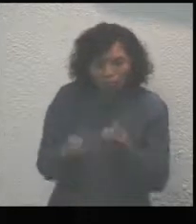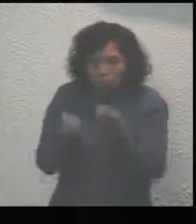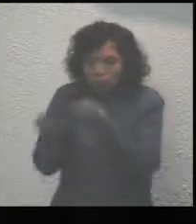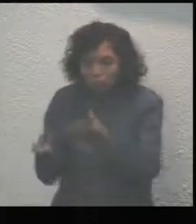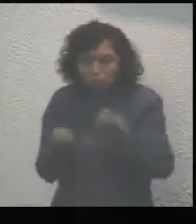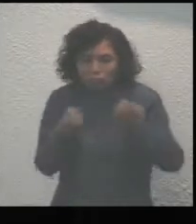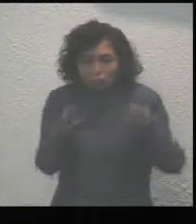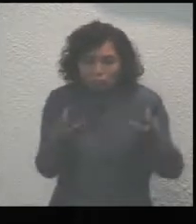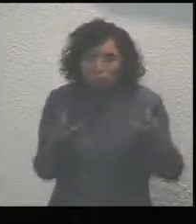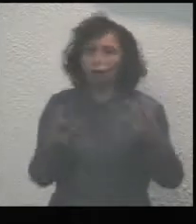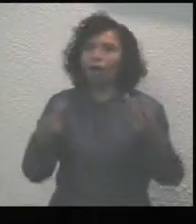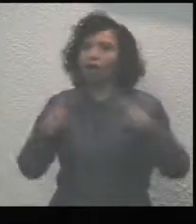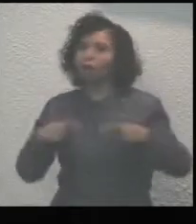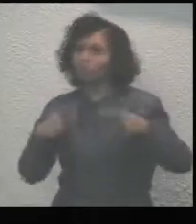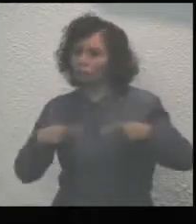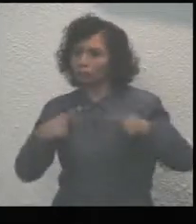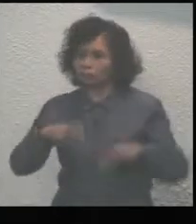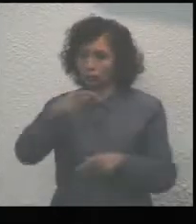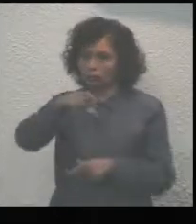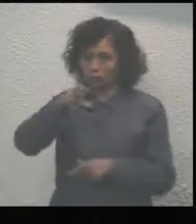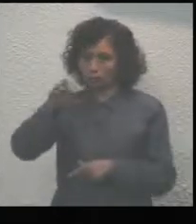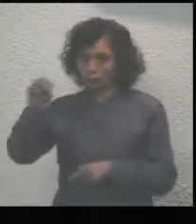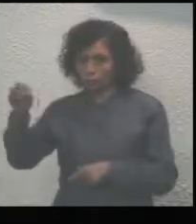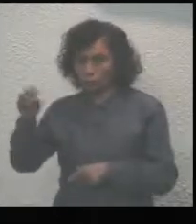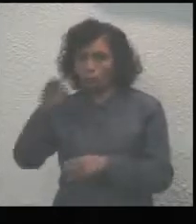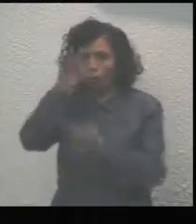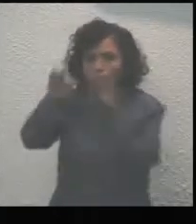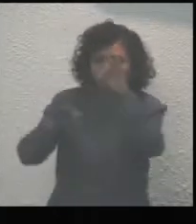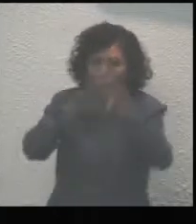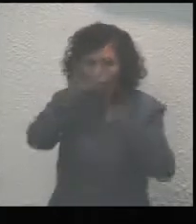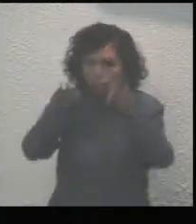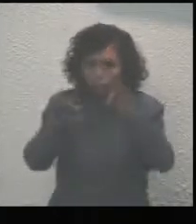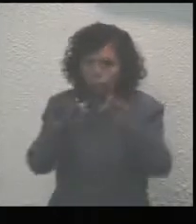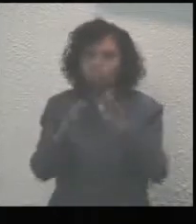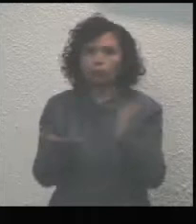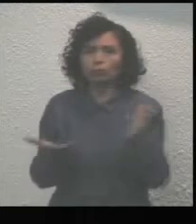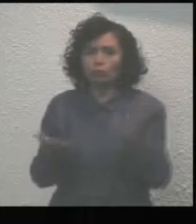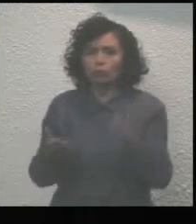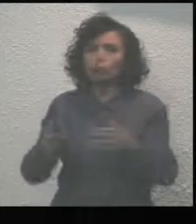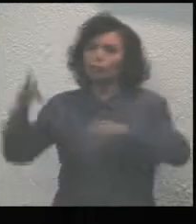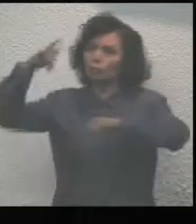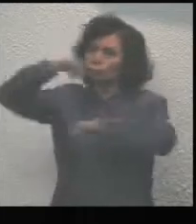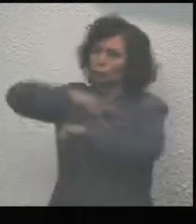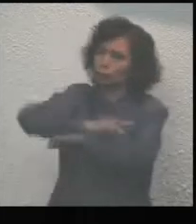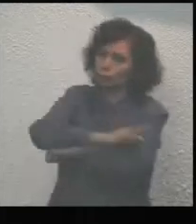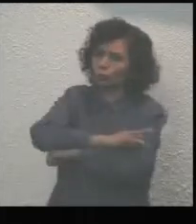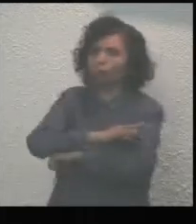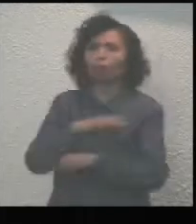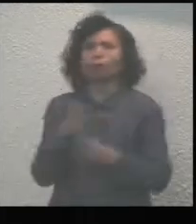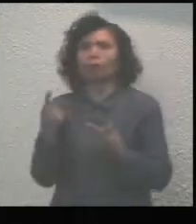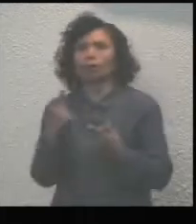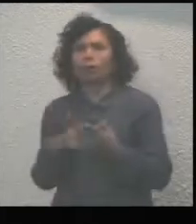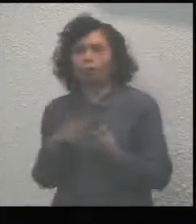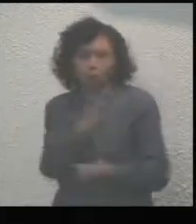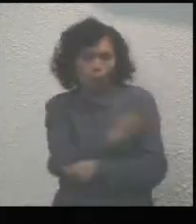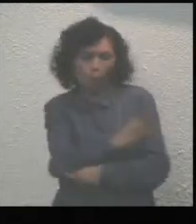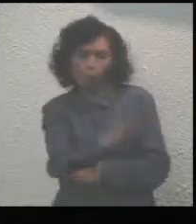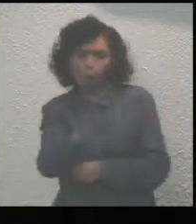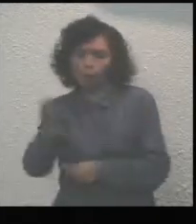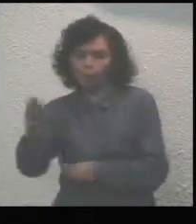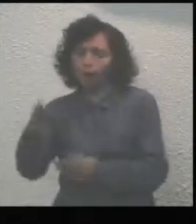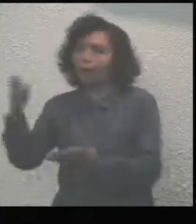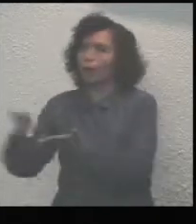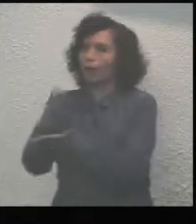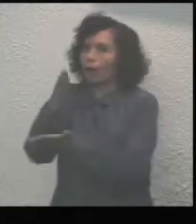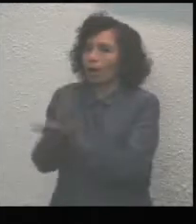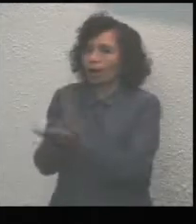de quintanarroenses. La atención a la infraestructura portuaria, aeropuertos, el bulevar costero de Bacalar